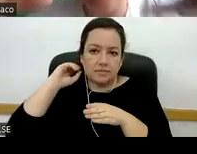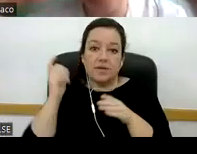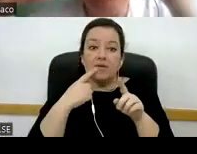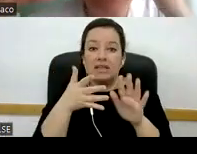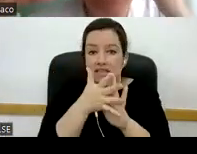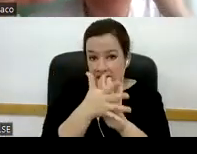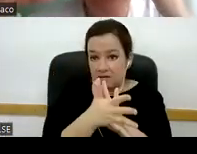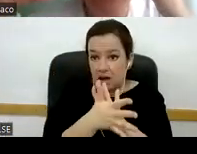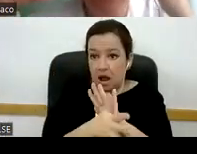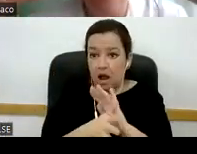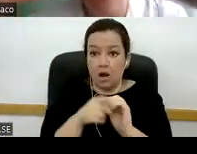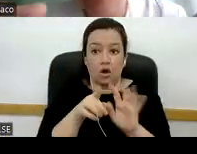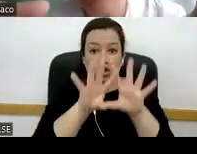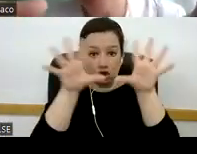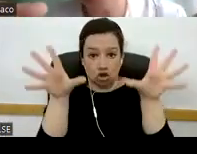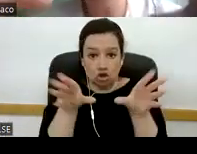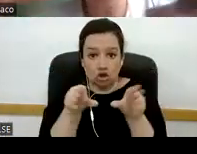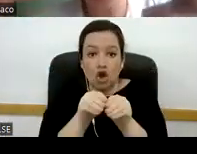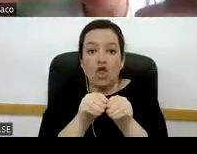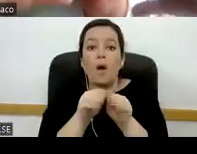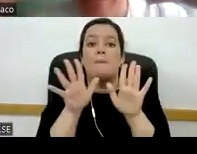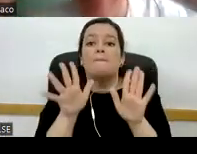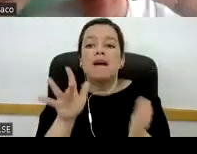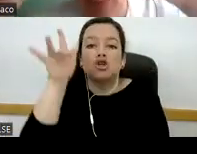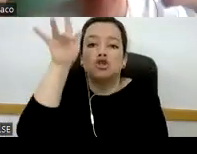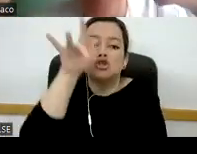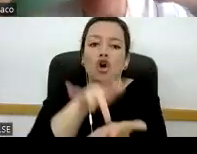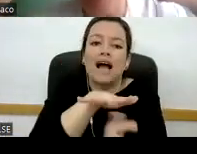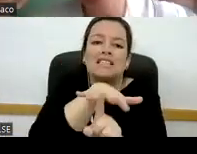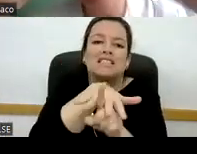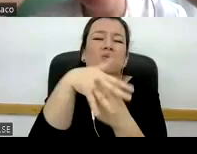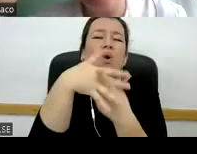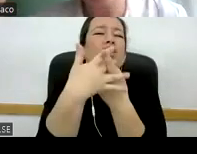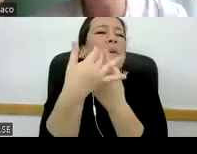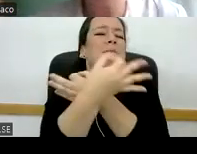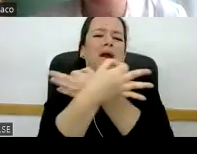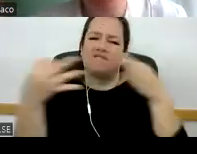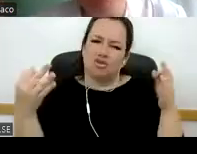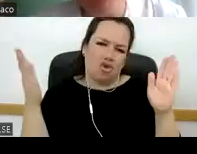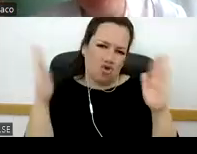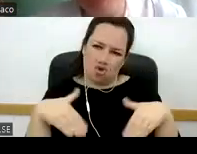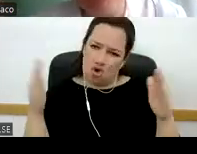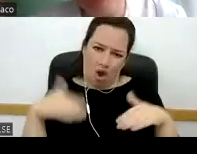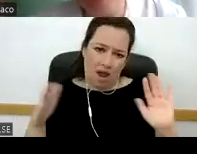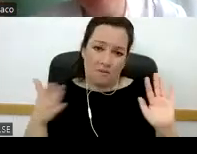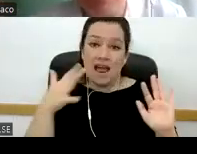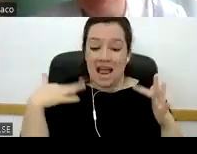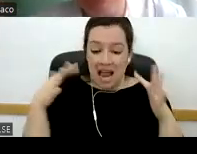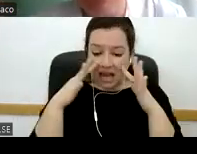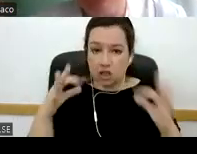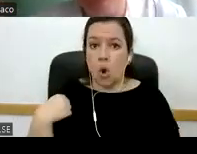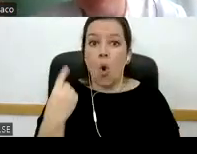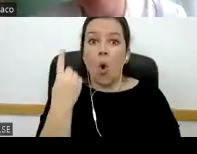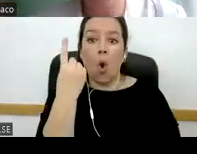completos, o sea, valores únicos en una situación ideal que no existe, en la cual solo tenemos ese factor de riesgo